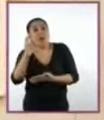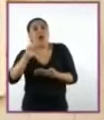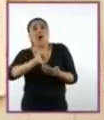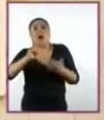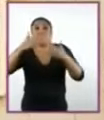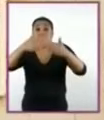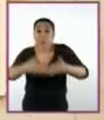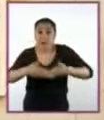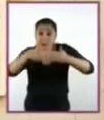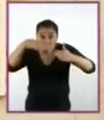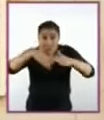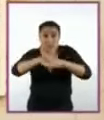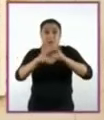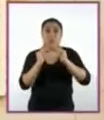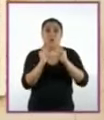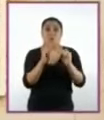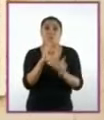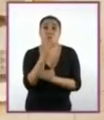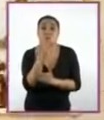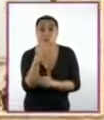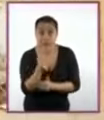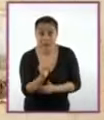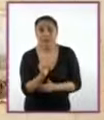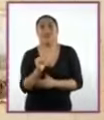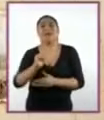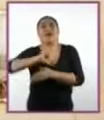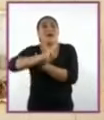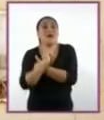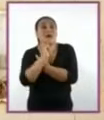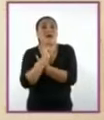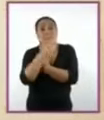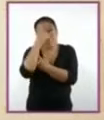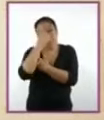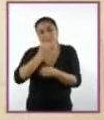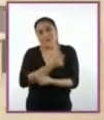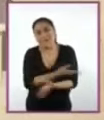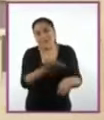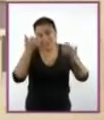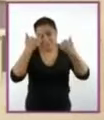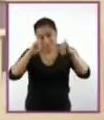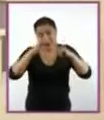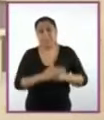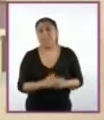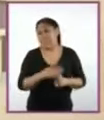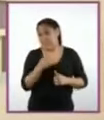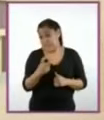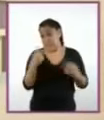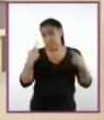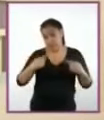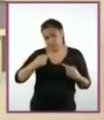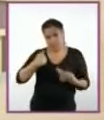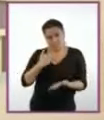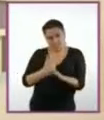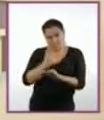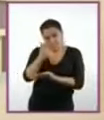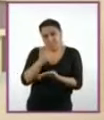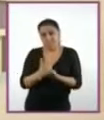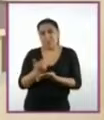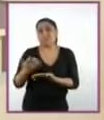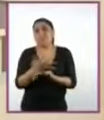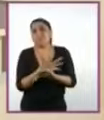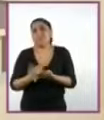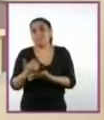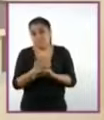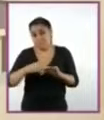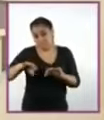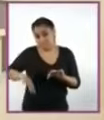bodegas de los barcos, en las que habitualmente se almacenaba al ganado. Así estos contratistas obtenían sus